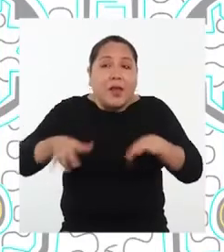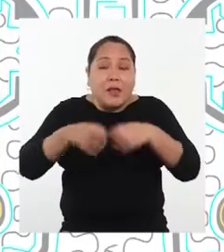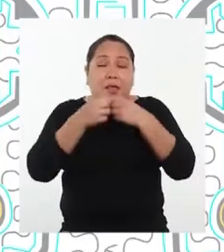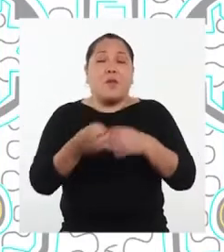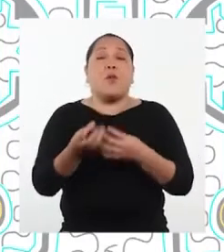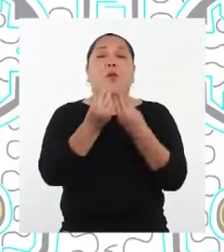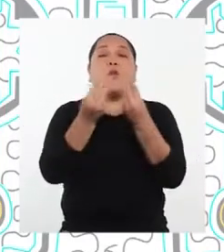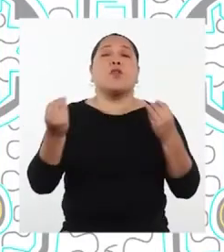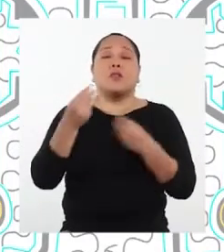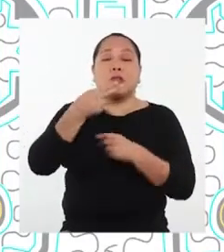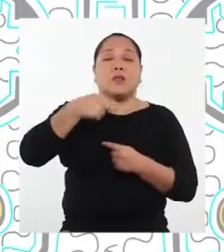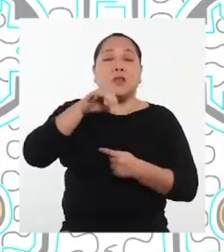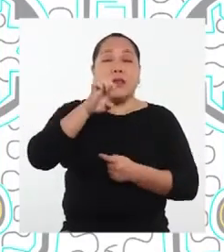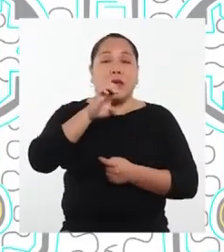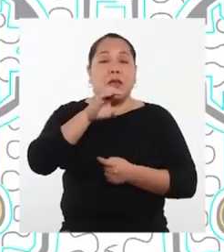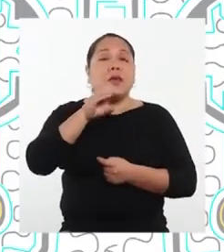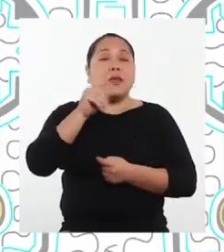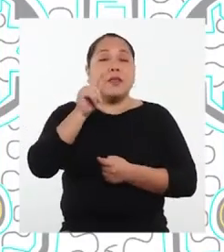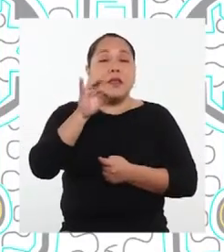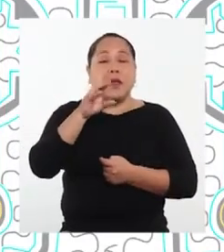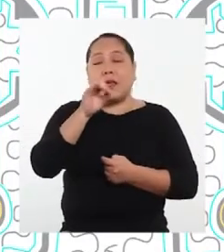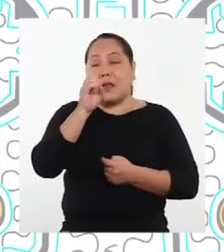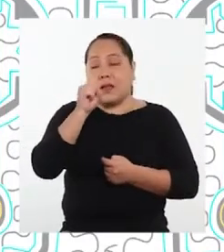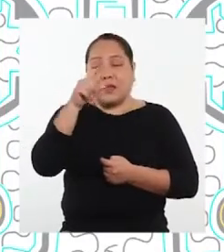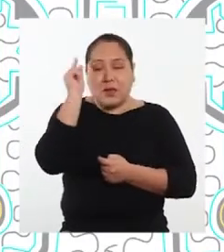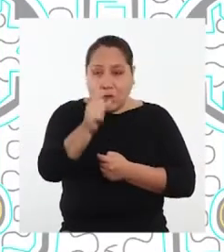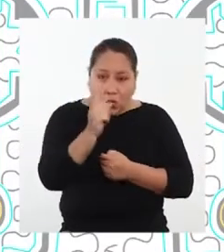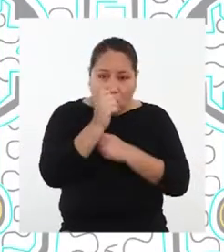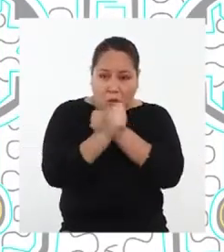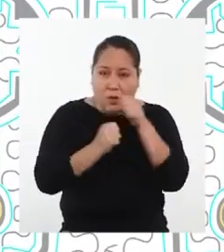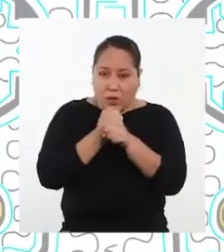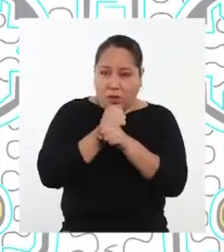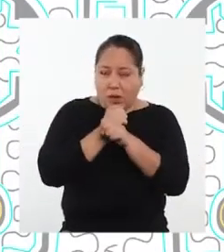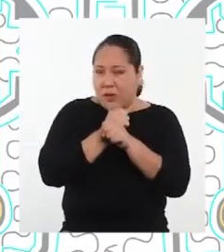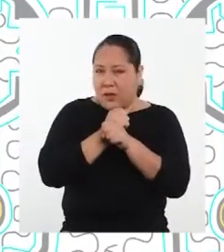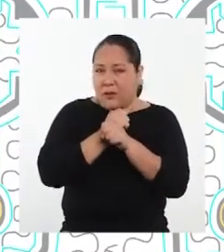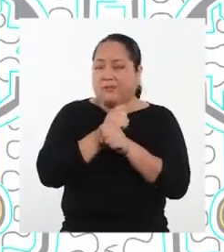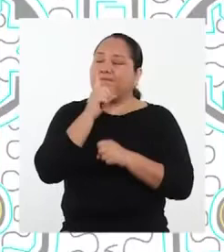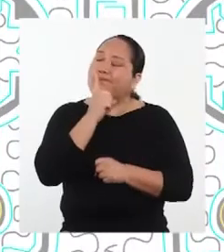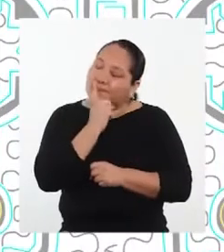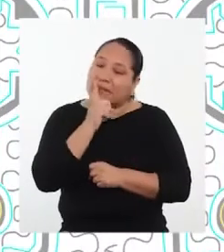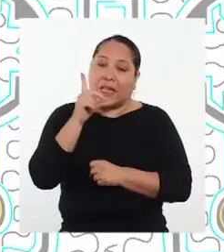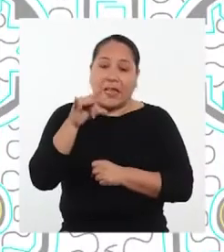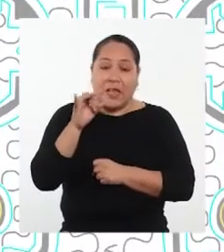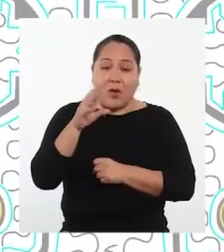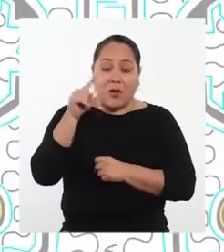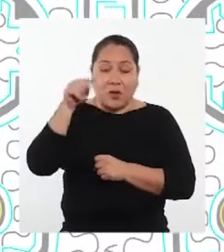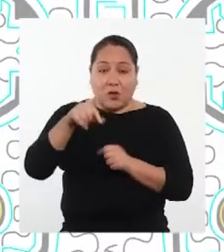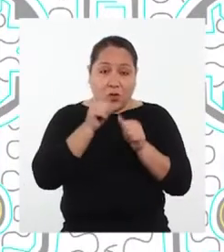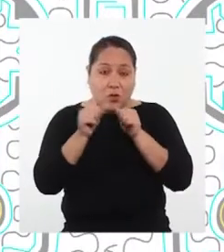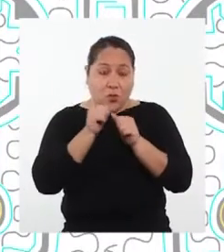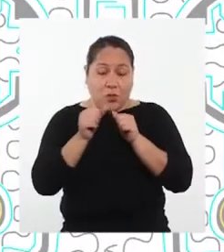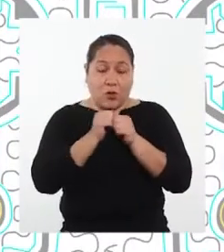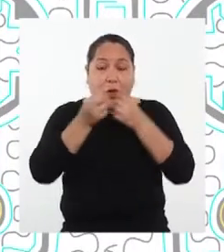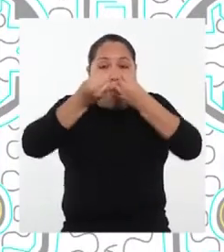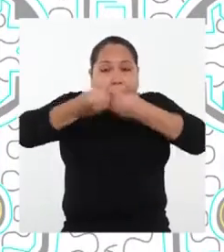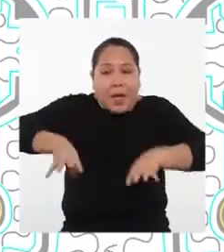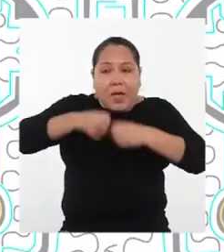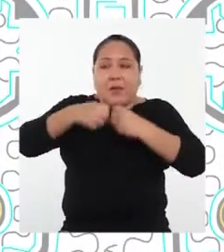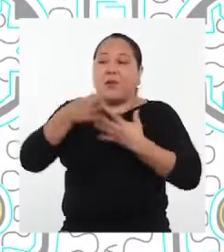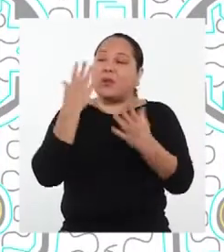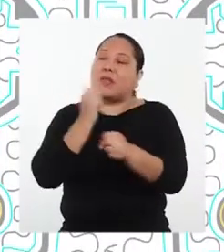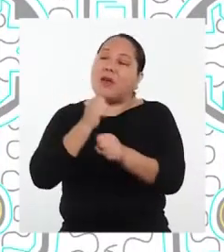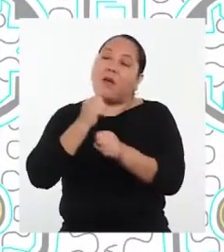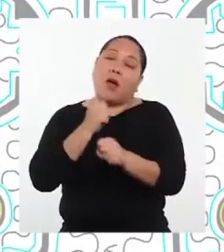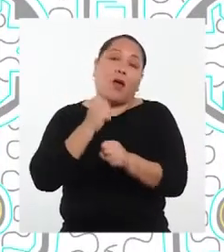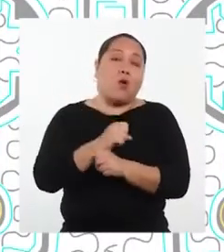qué perdemos tantas hectáreas en un solo año? Bueno, Laura, lo que pasa es que esas cantidades se pierden por actividades